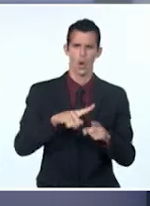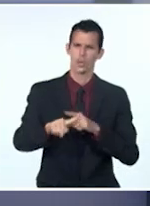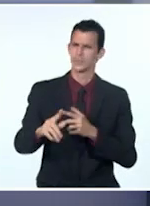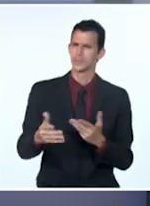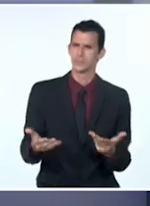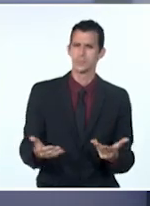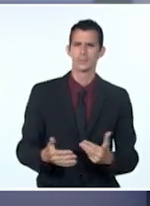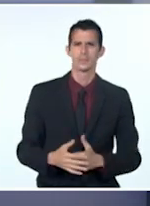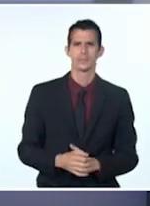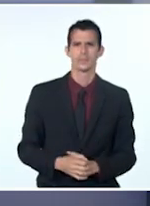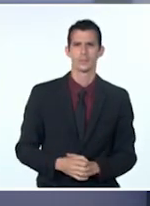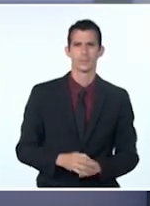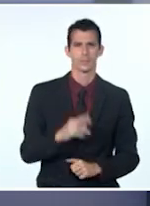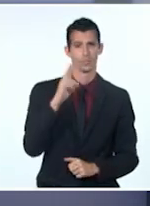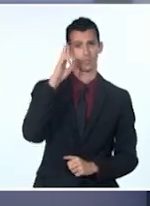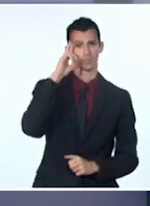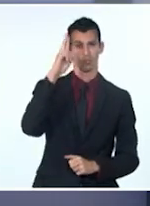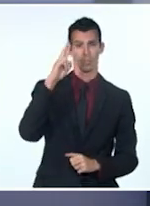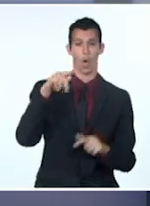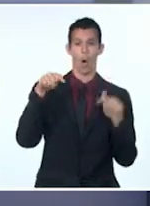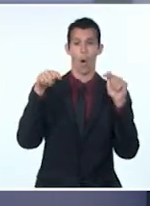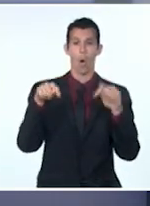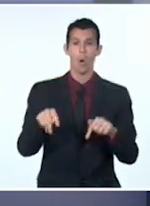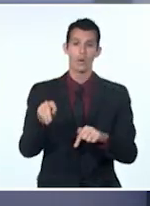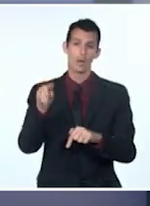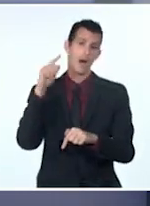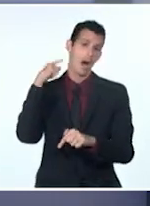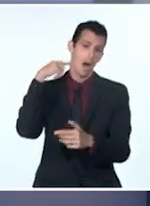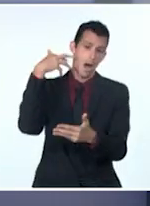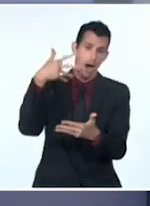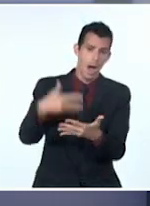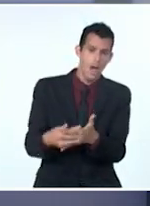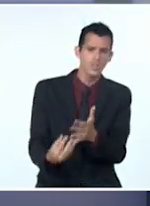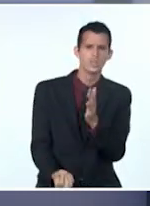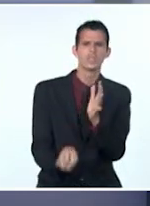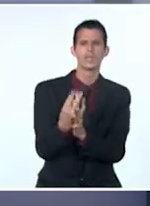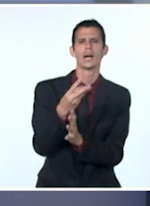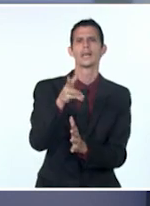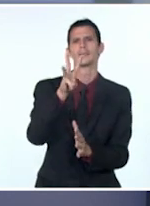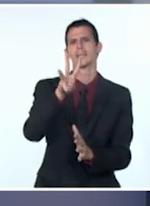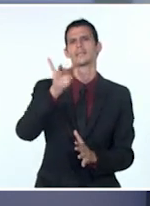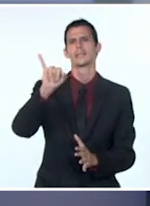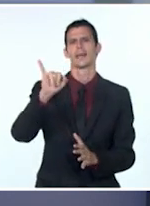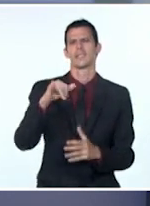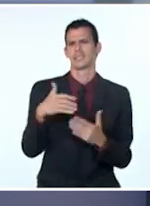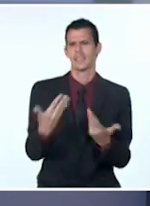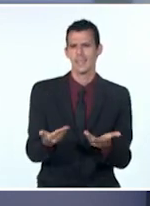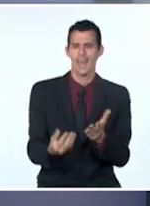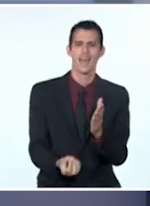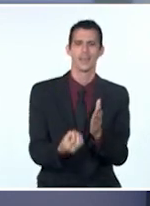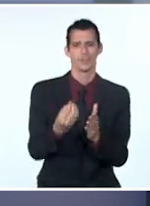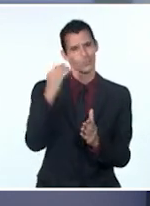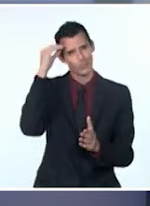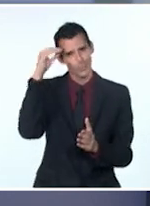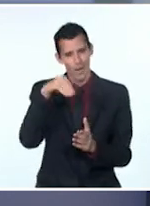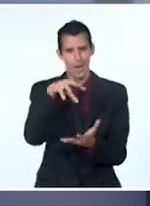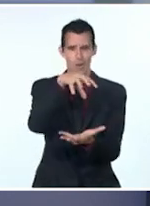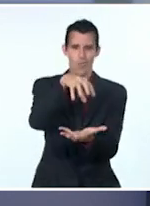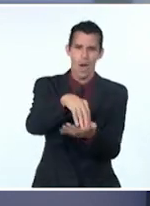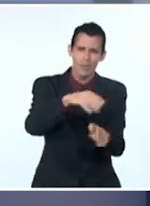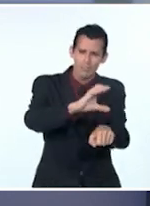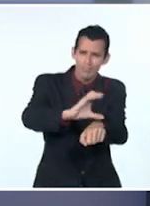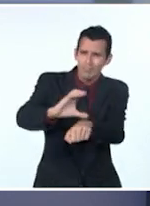Que hoy se cumplen 36 años de la creación por Fidel de los Joven Club de Computación y Electrónica con la misión de desarrollar una